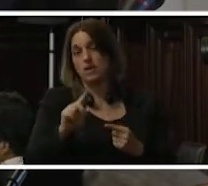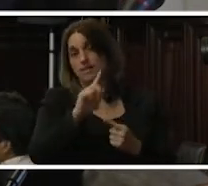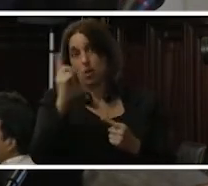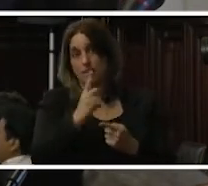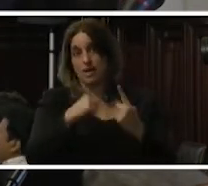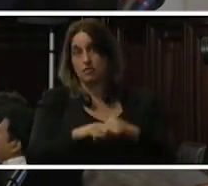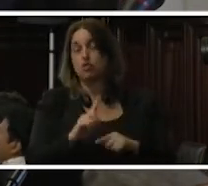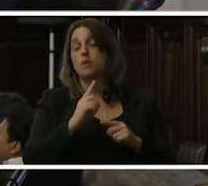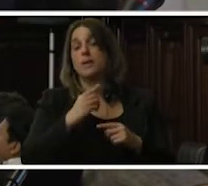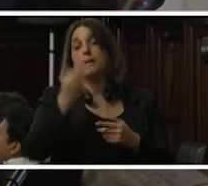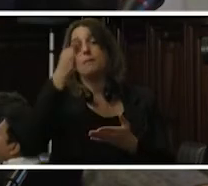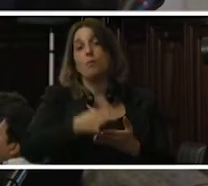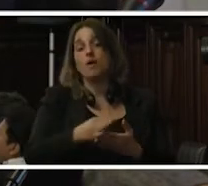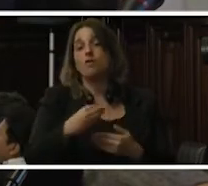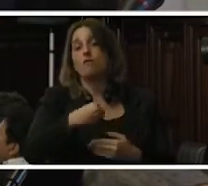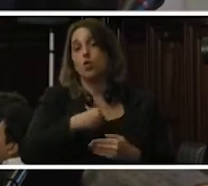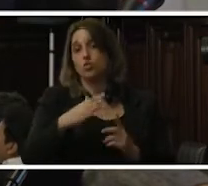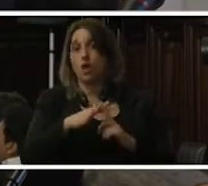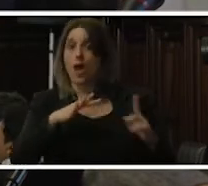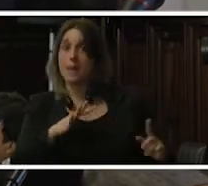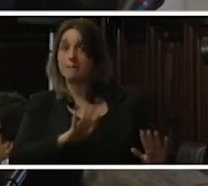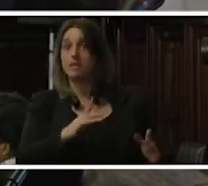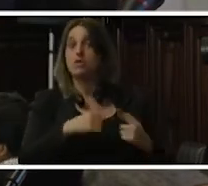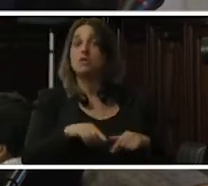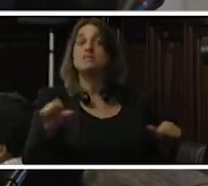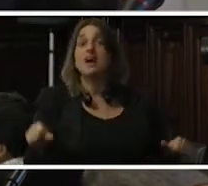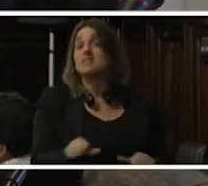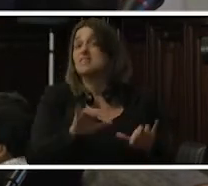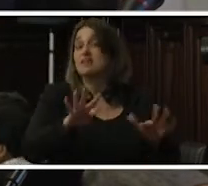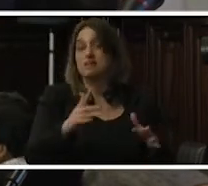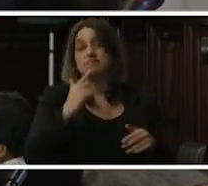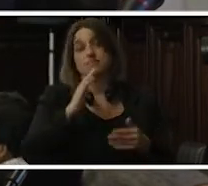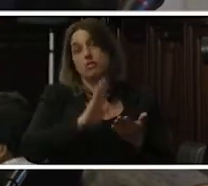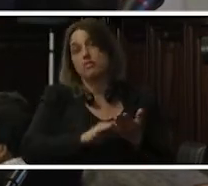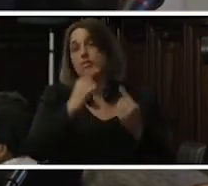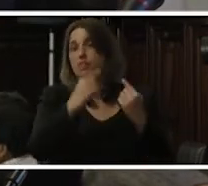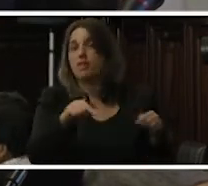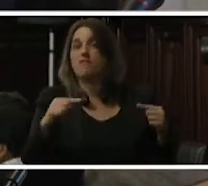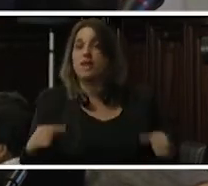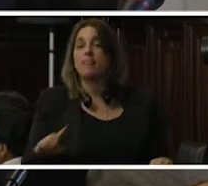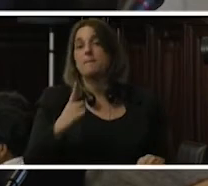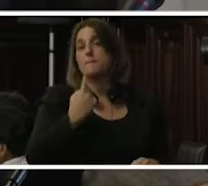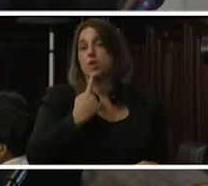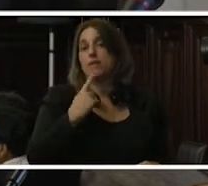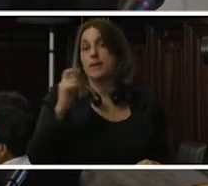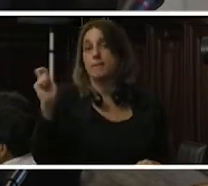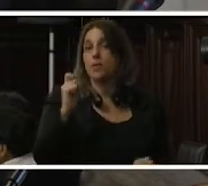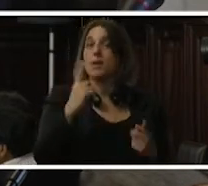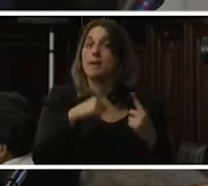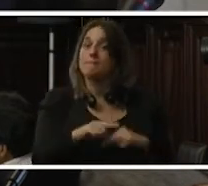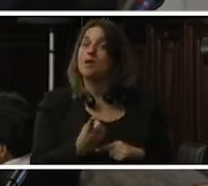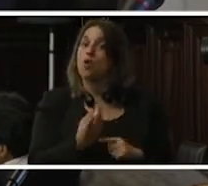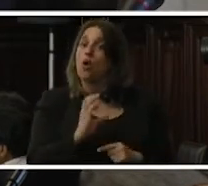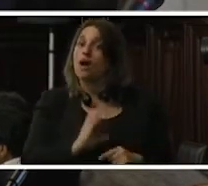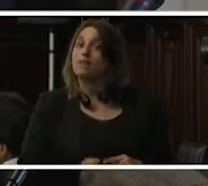Voluntario, la idea es generar políticas públicas con ciertas características comunes en el